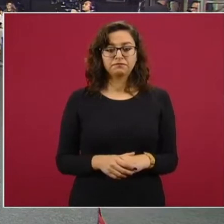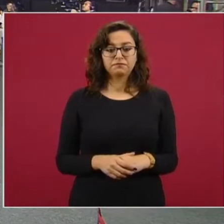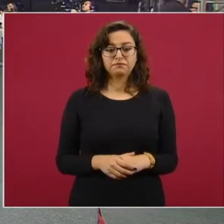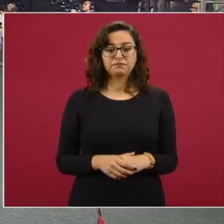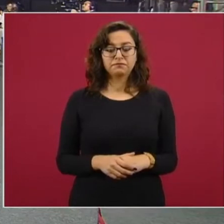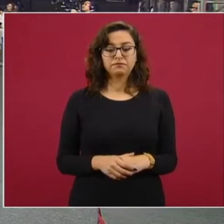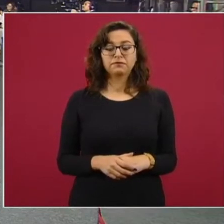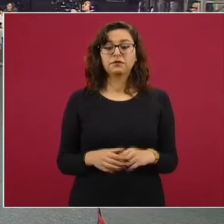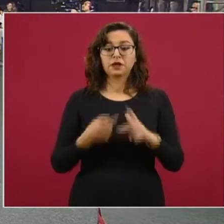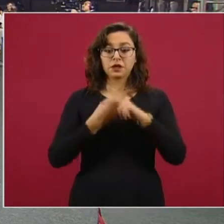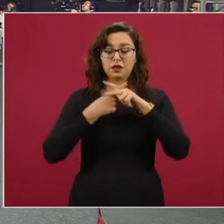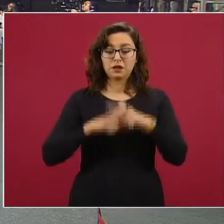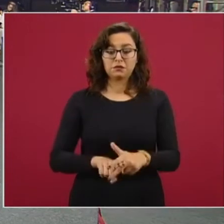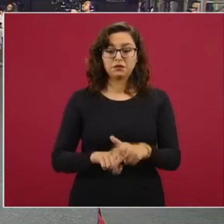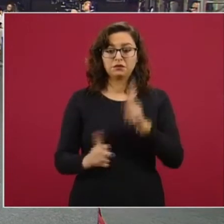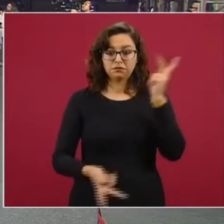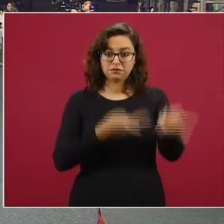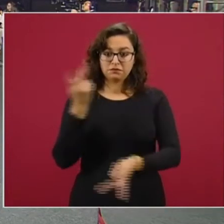iniciamos dos rondas, una que